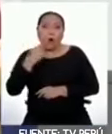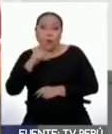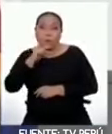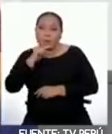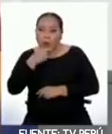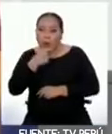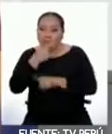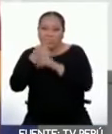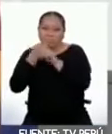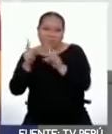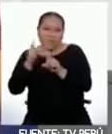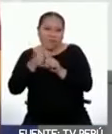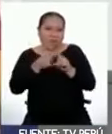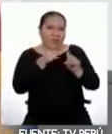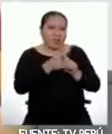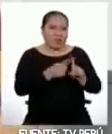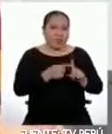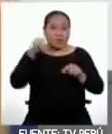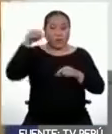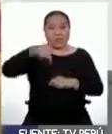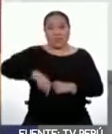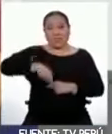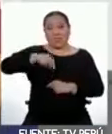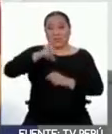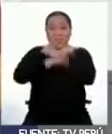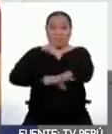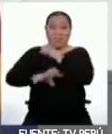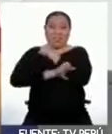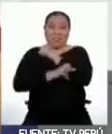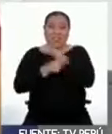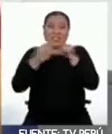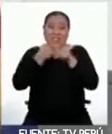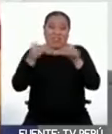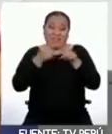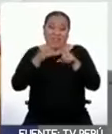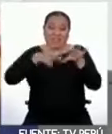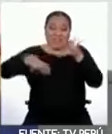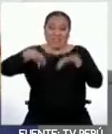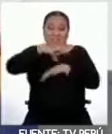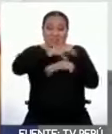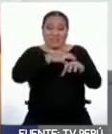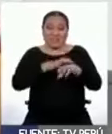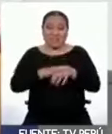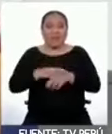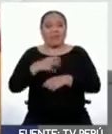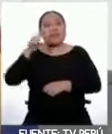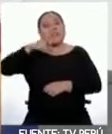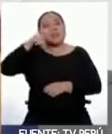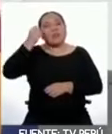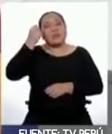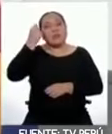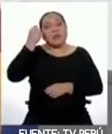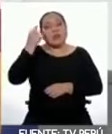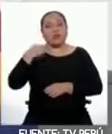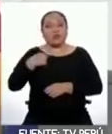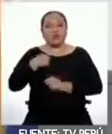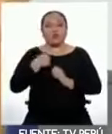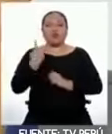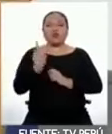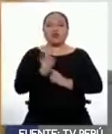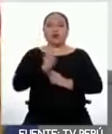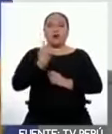diferente. Pero en un país tan plural como el nuestro, es necesario entender que no vivimos aislados del